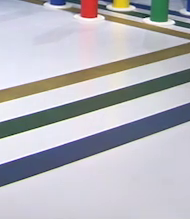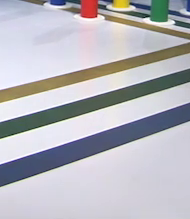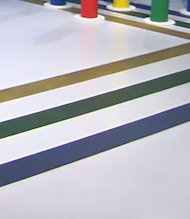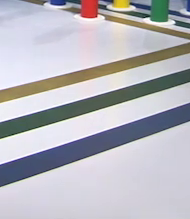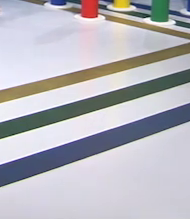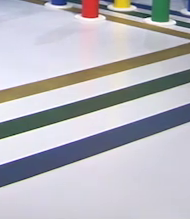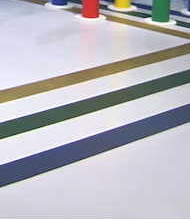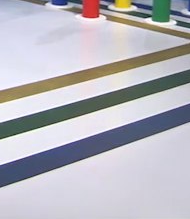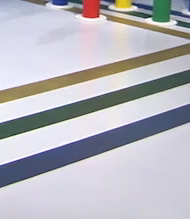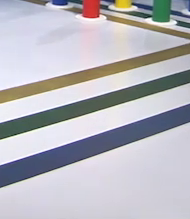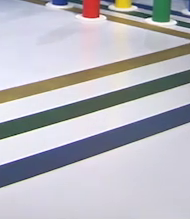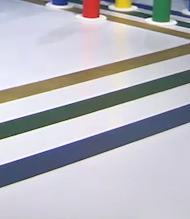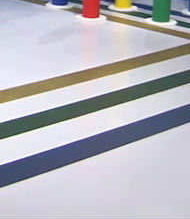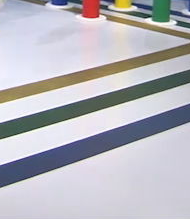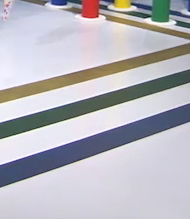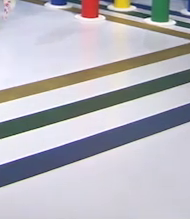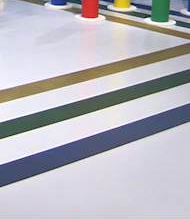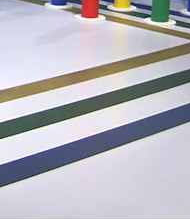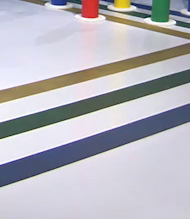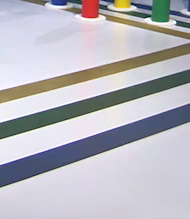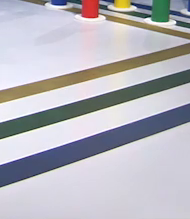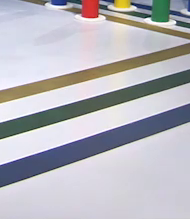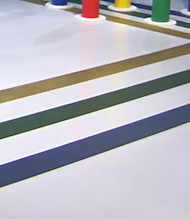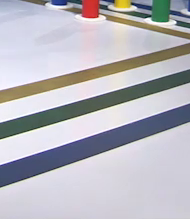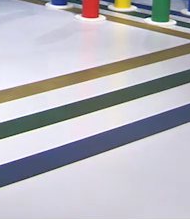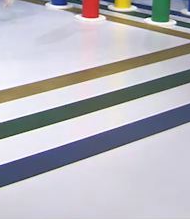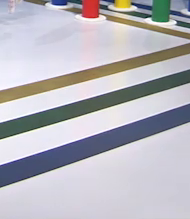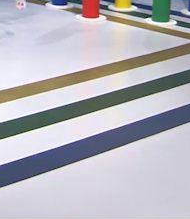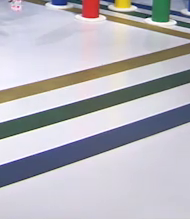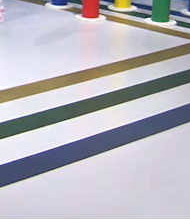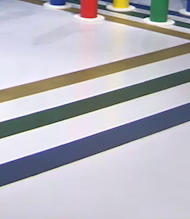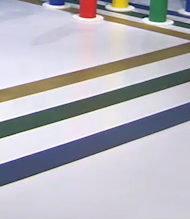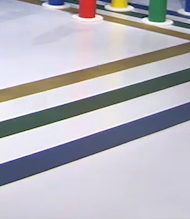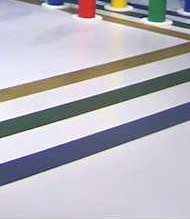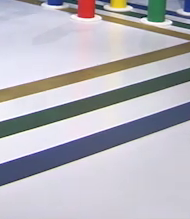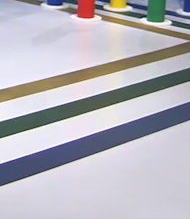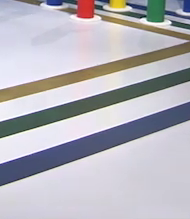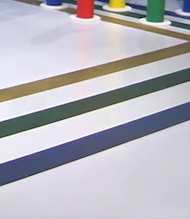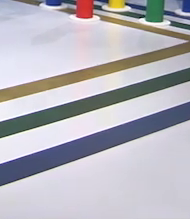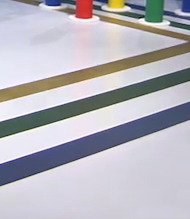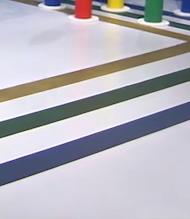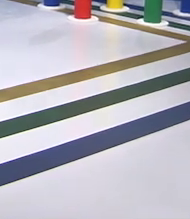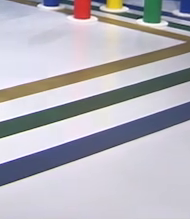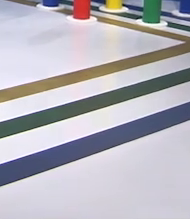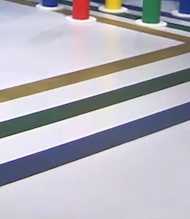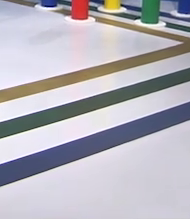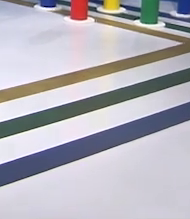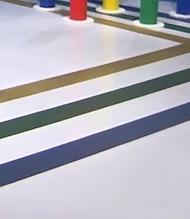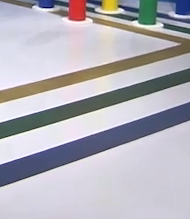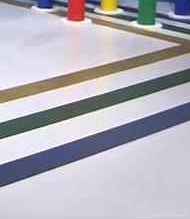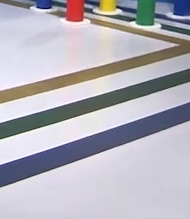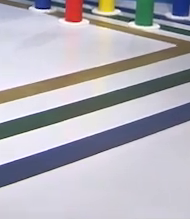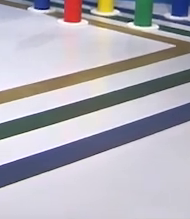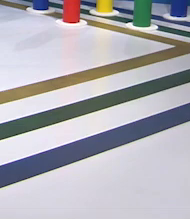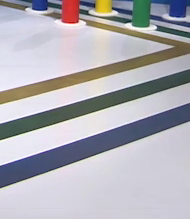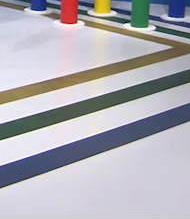frente y si cambiamos y chabelita esta pieza